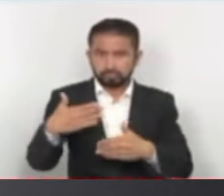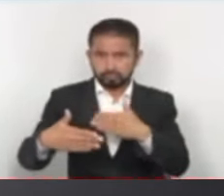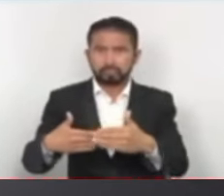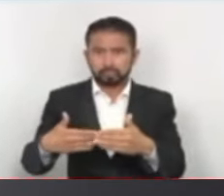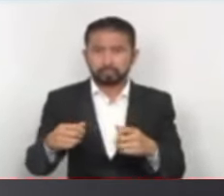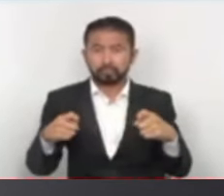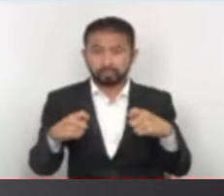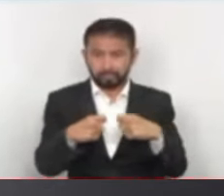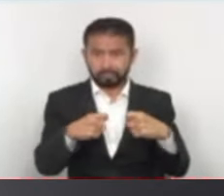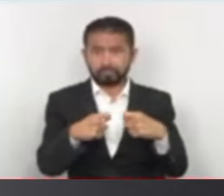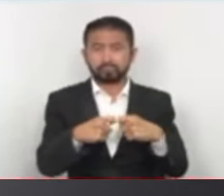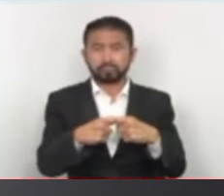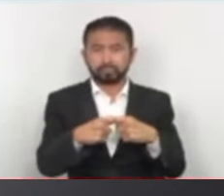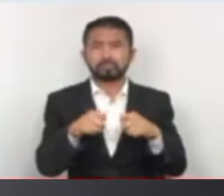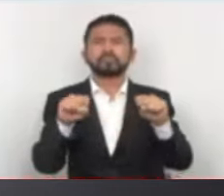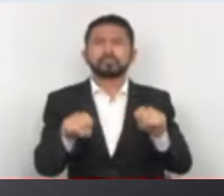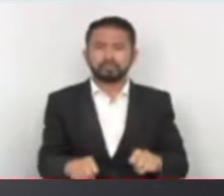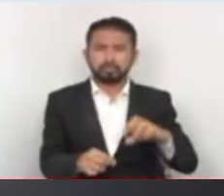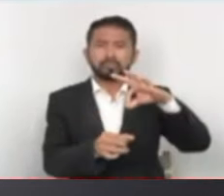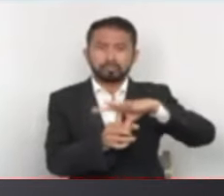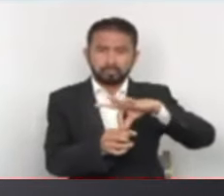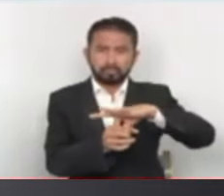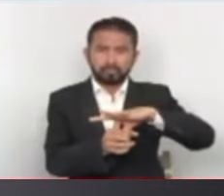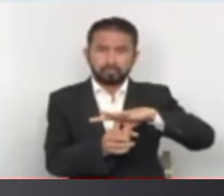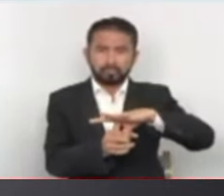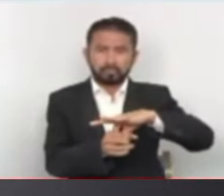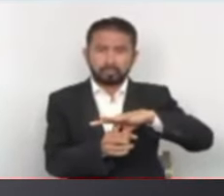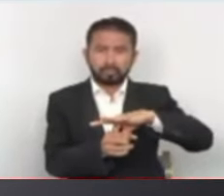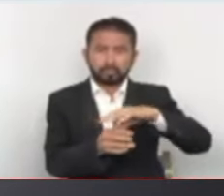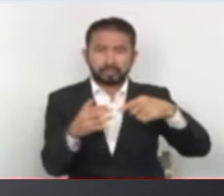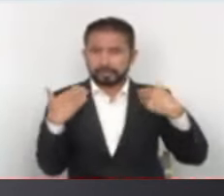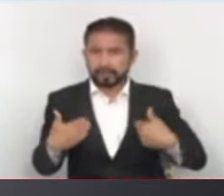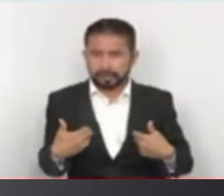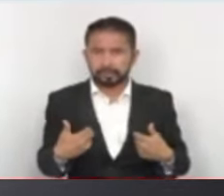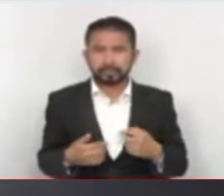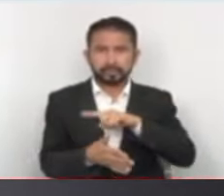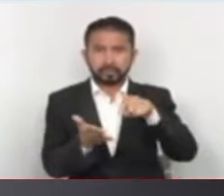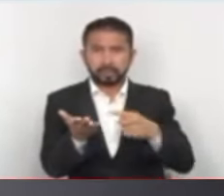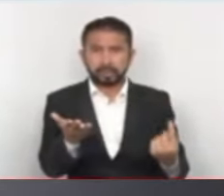canales electrónicos para que puedan elegir ese derecho ciudadano.